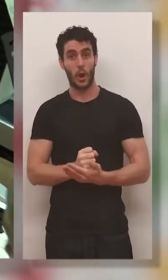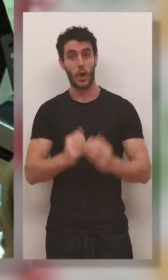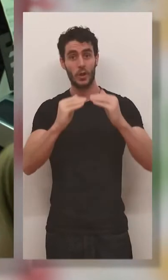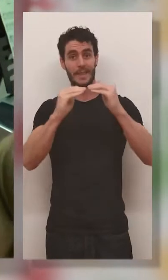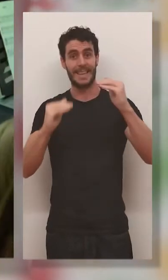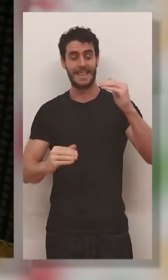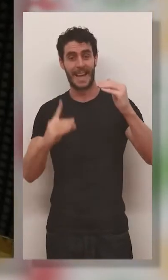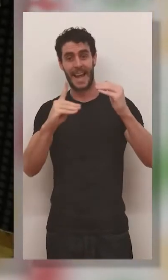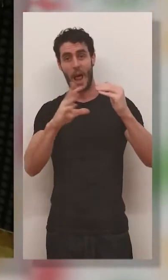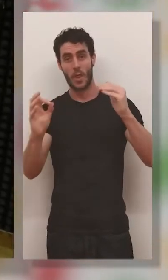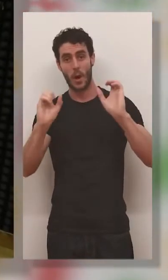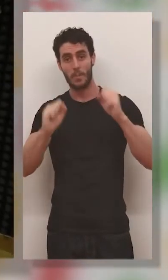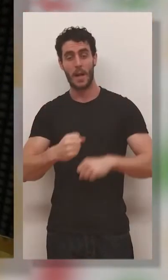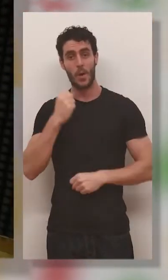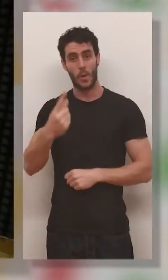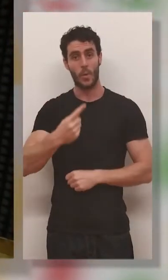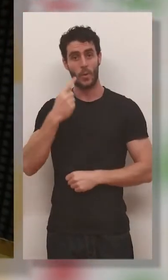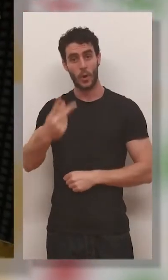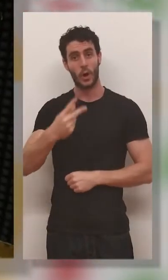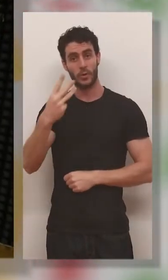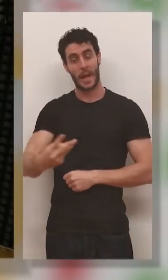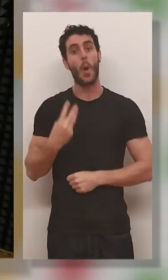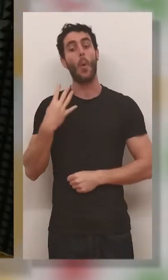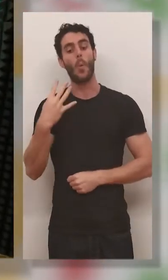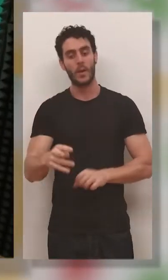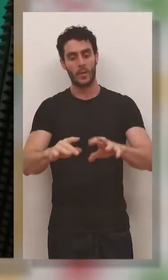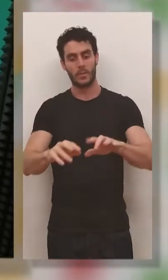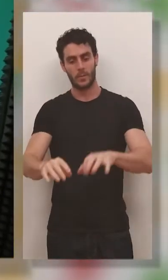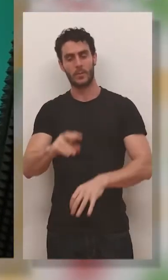do, hacéis de dos, tres y...